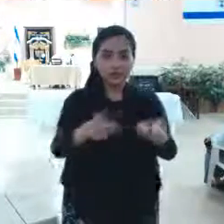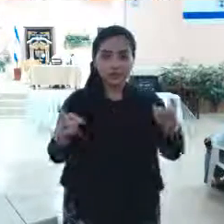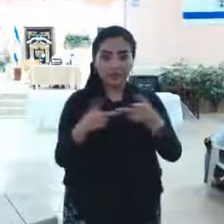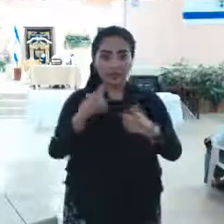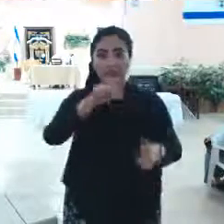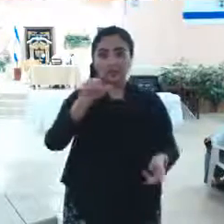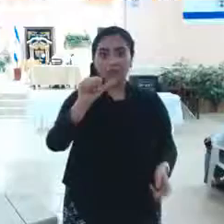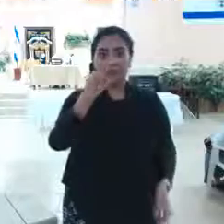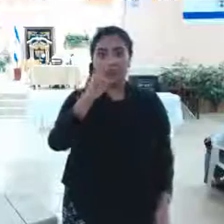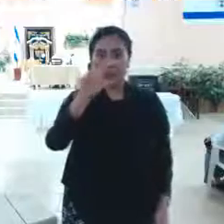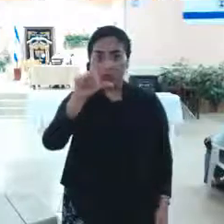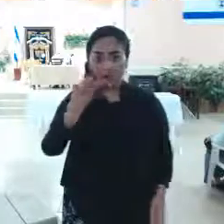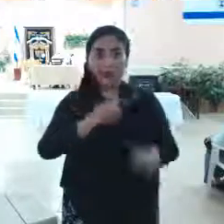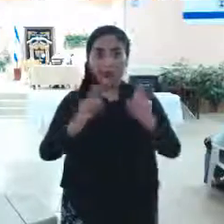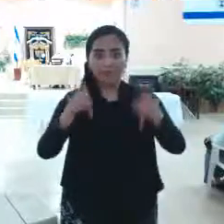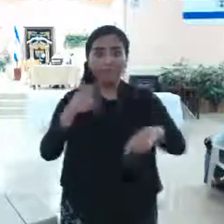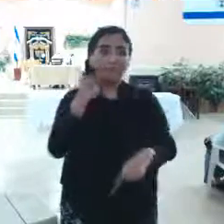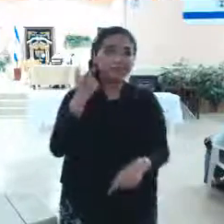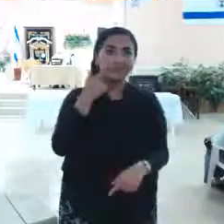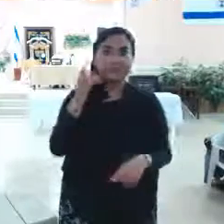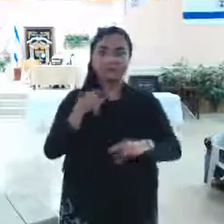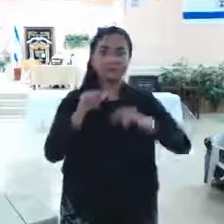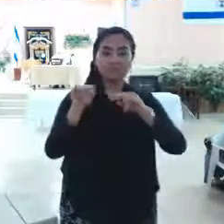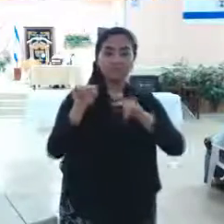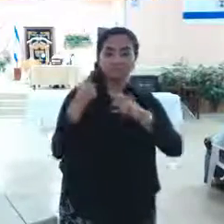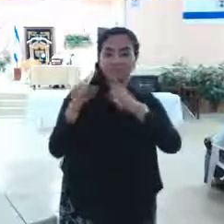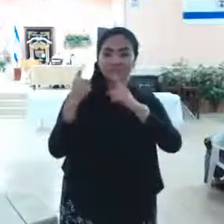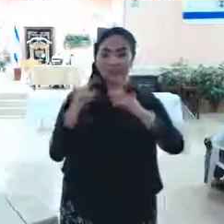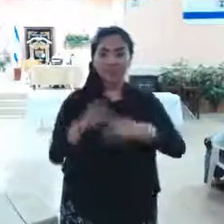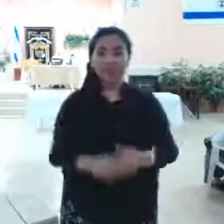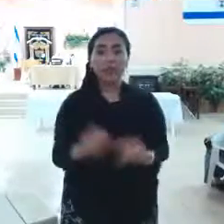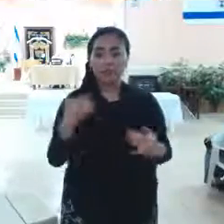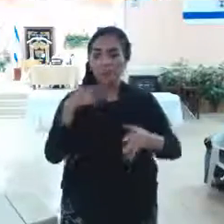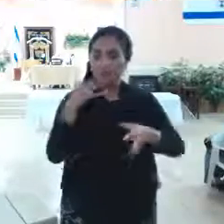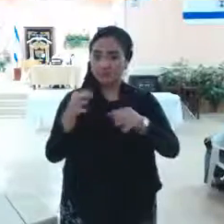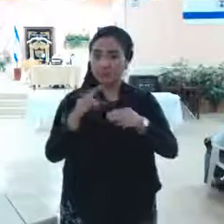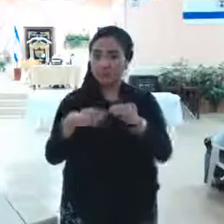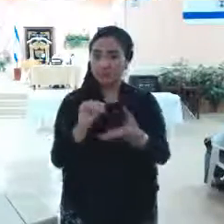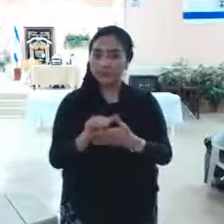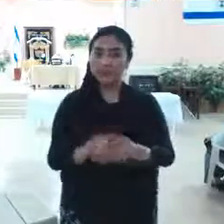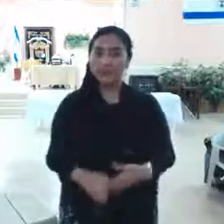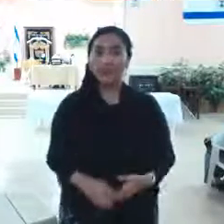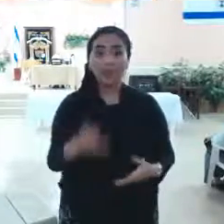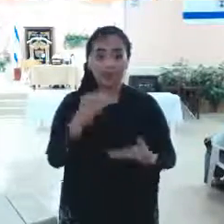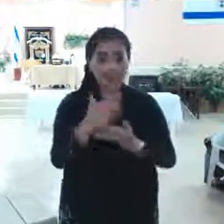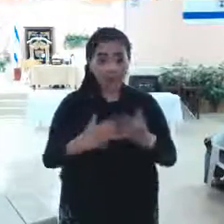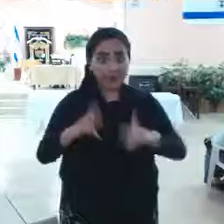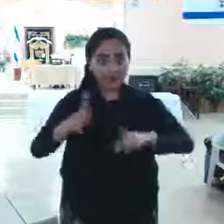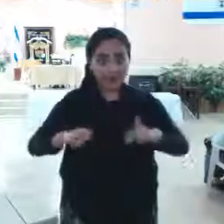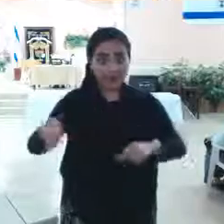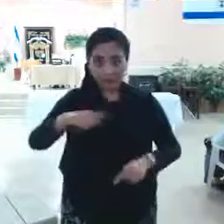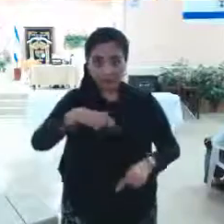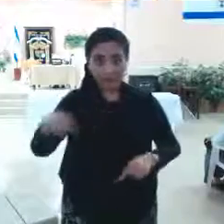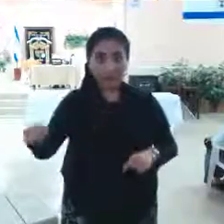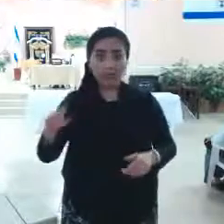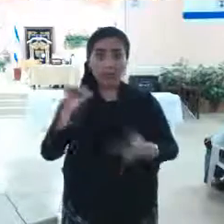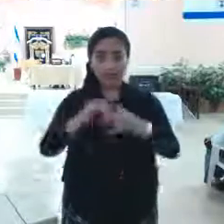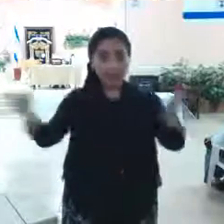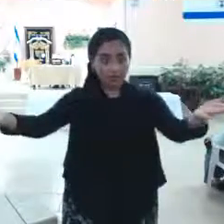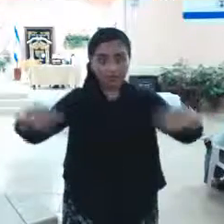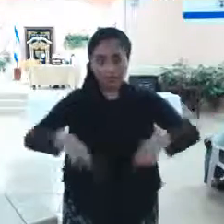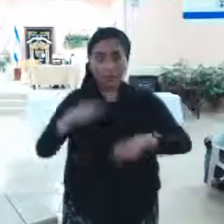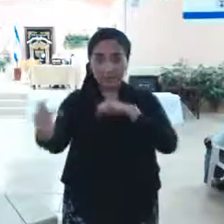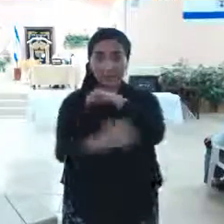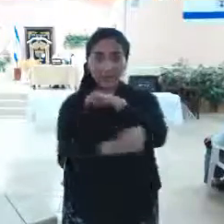mas se reían y burlaban de ellos. But Ahorita lo voy a I'm ministrar. going to minister this. Hubo gente There was que se le invitó a people Pesaj that